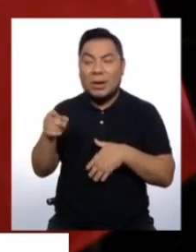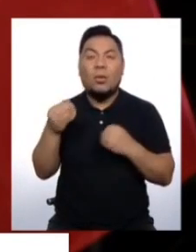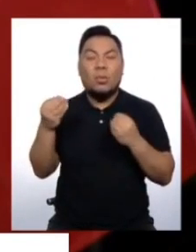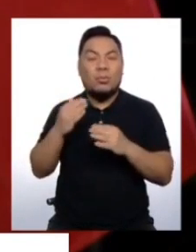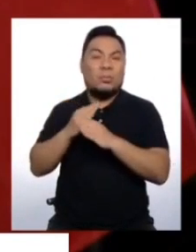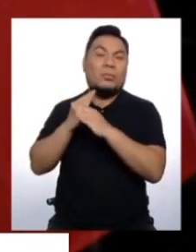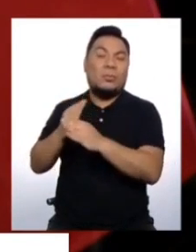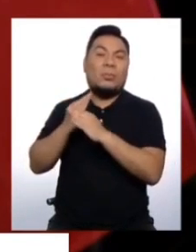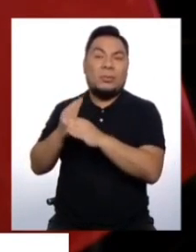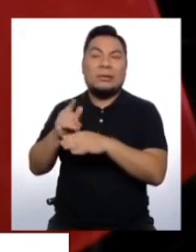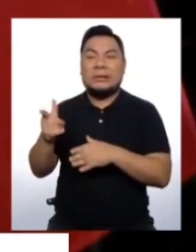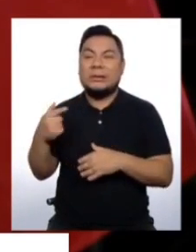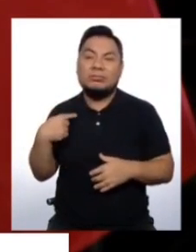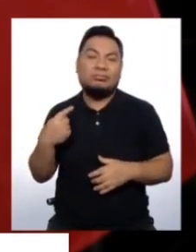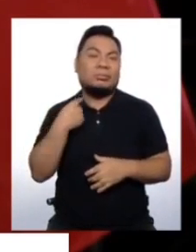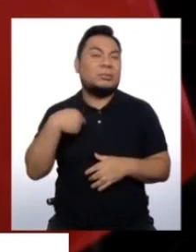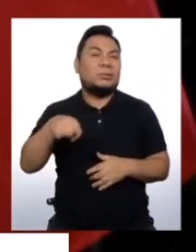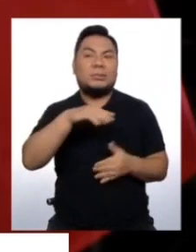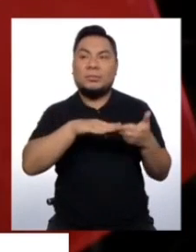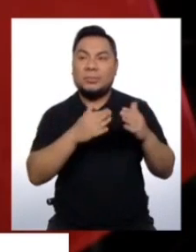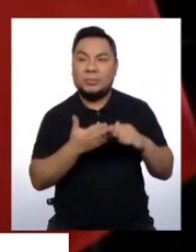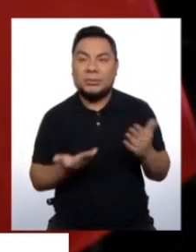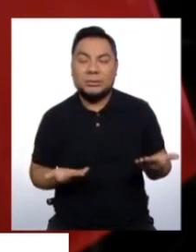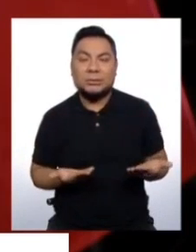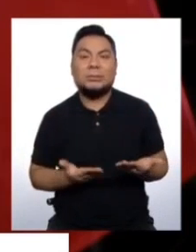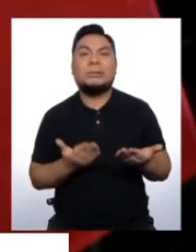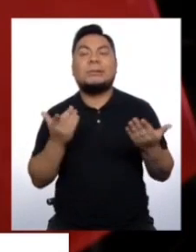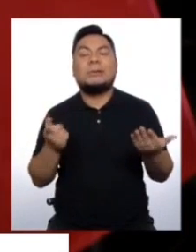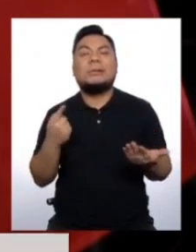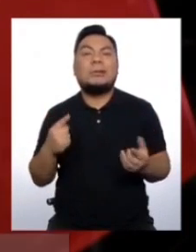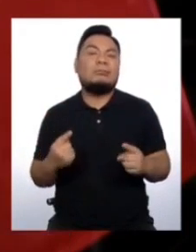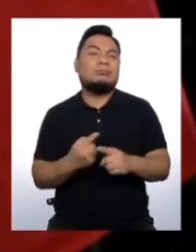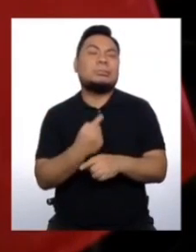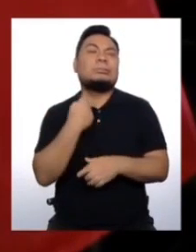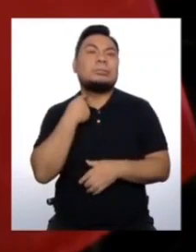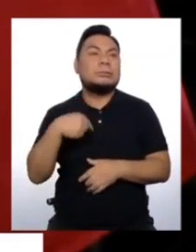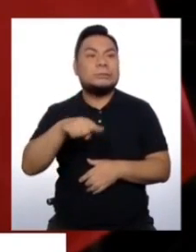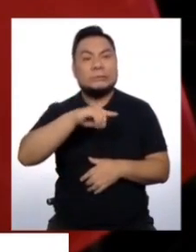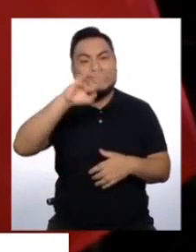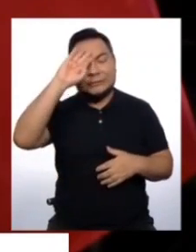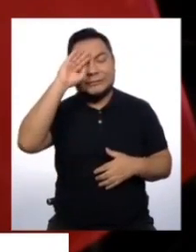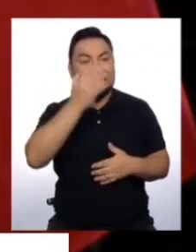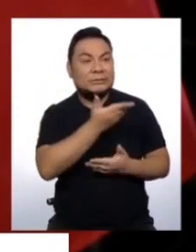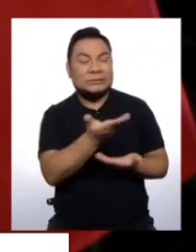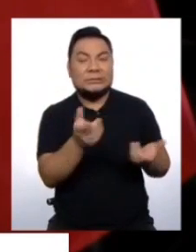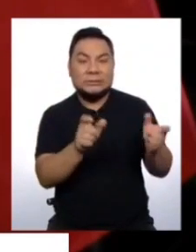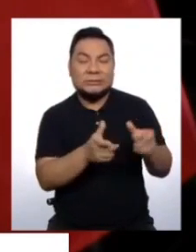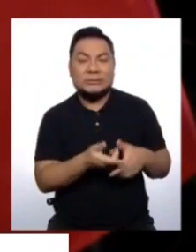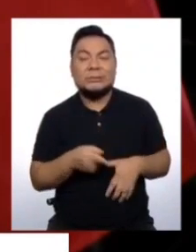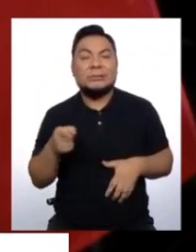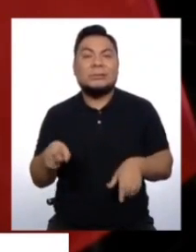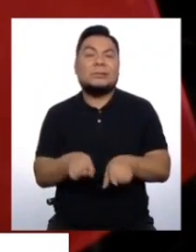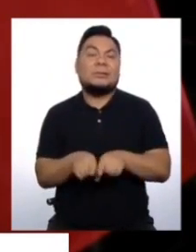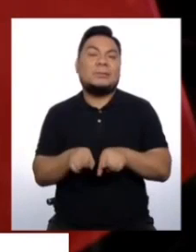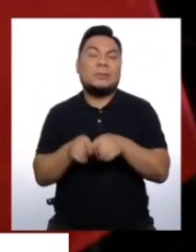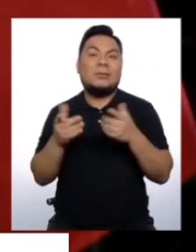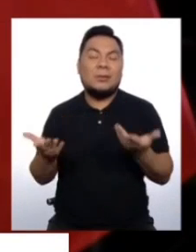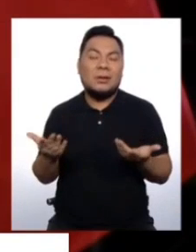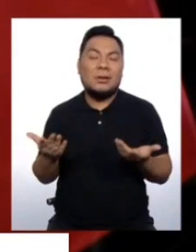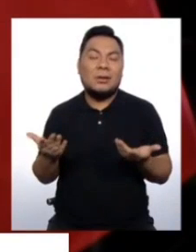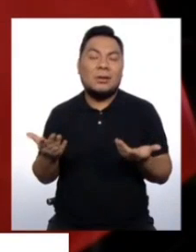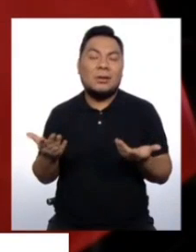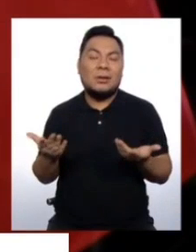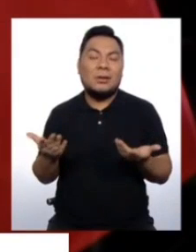haciendo daño a la población, que está perjudicando la salud, que está incluso llevando